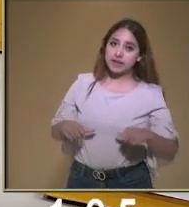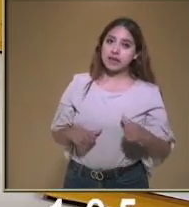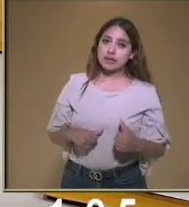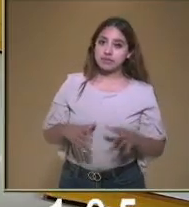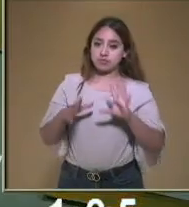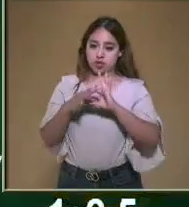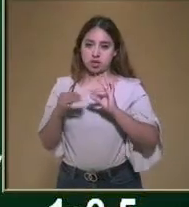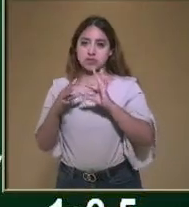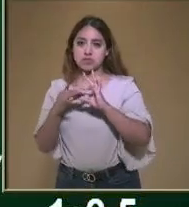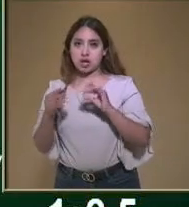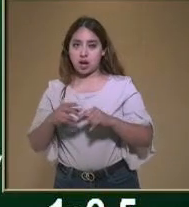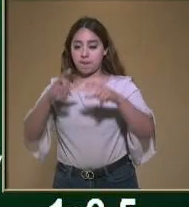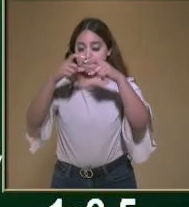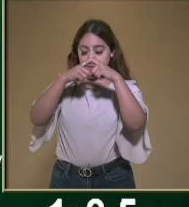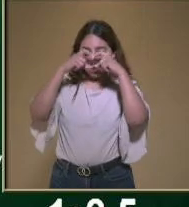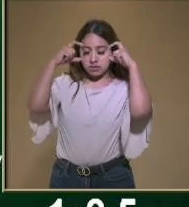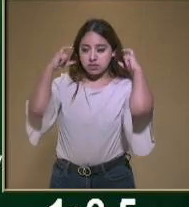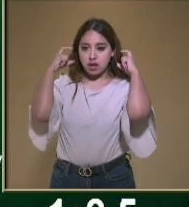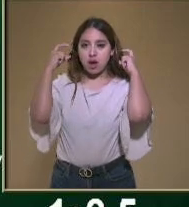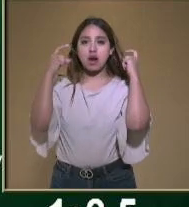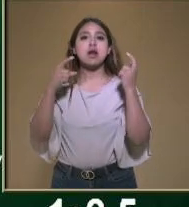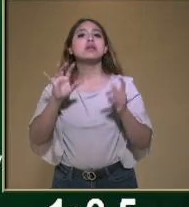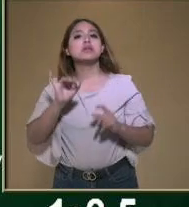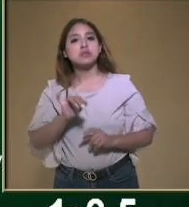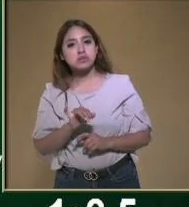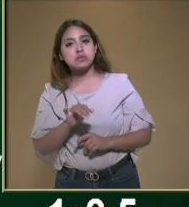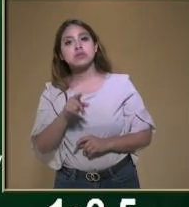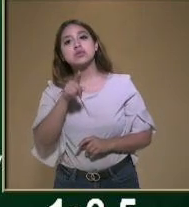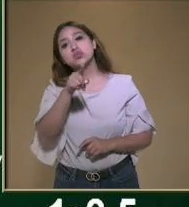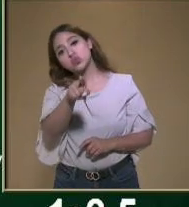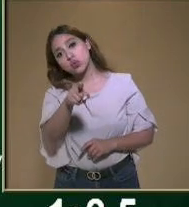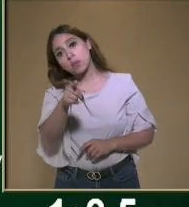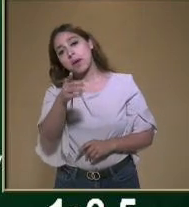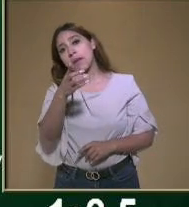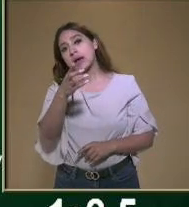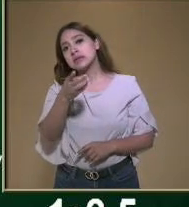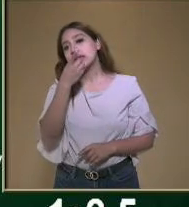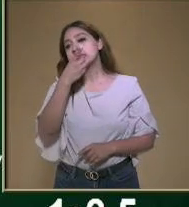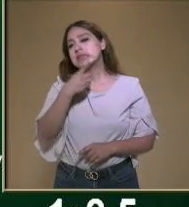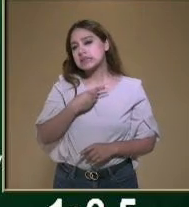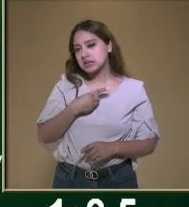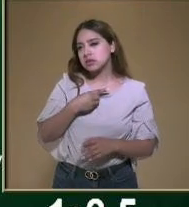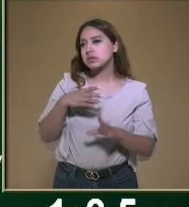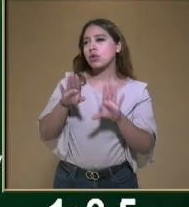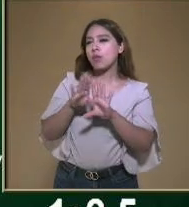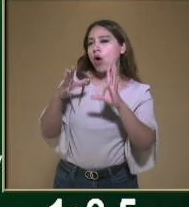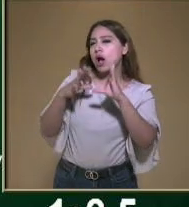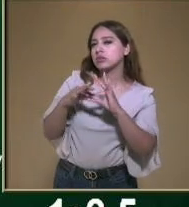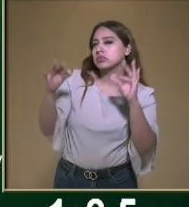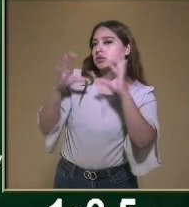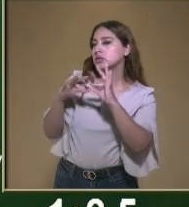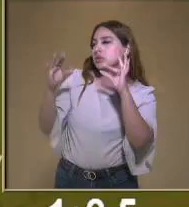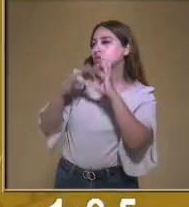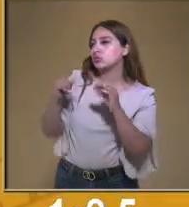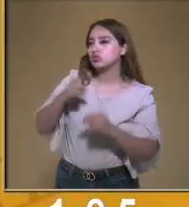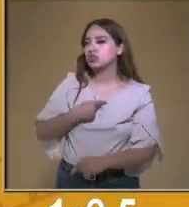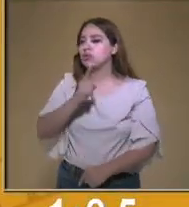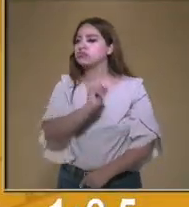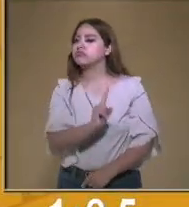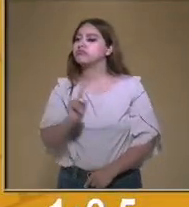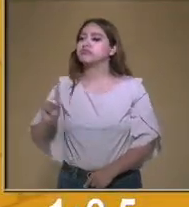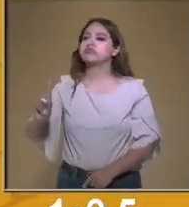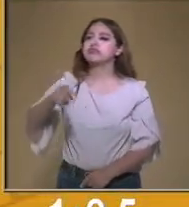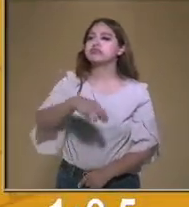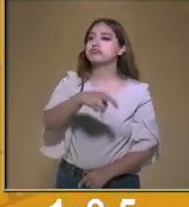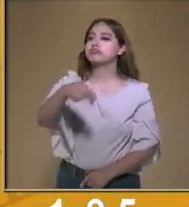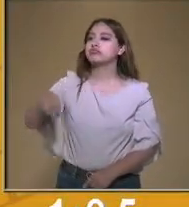vendarnos los ojos, profe, y usted me va a dar algunas indicaciones de desplazarme en todo este espacio. Lo puedo